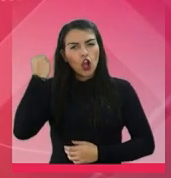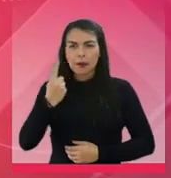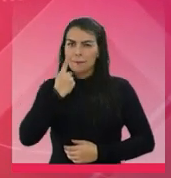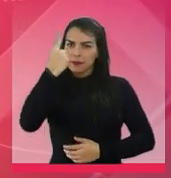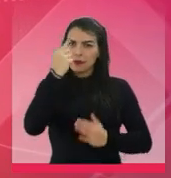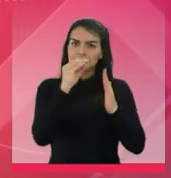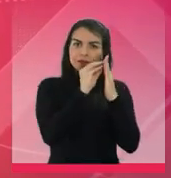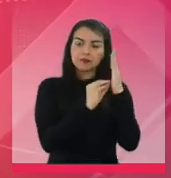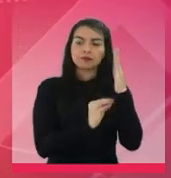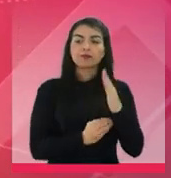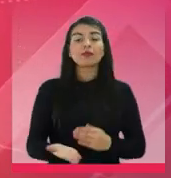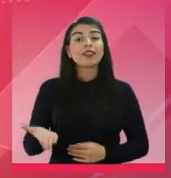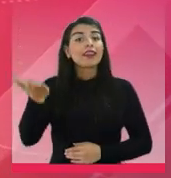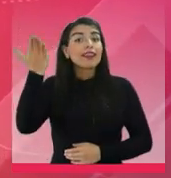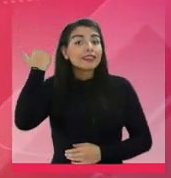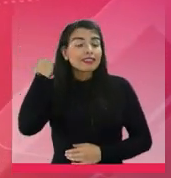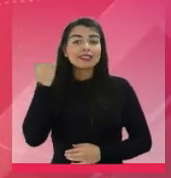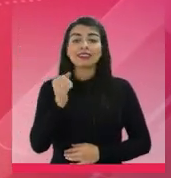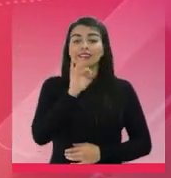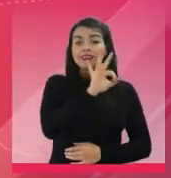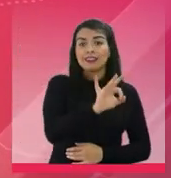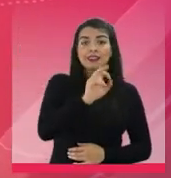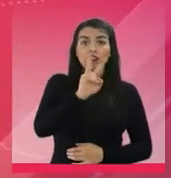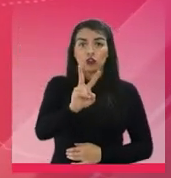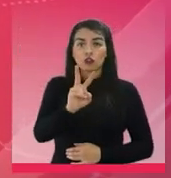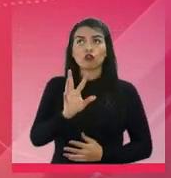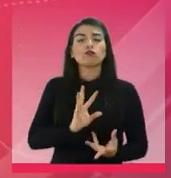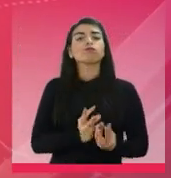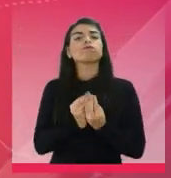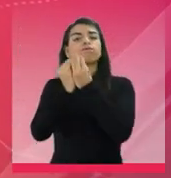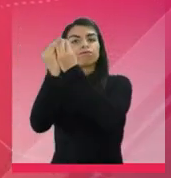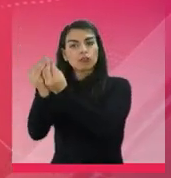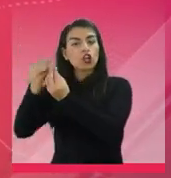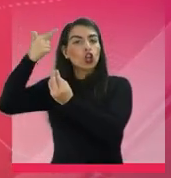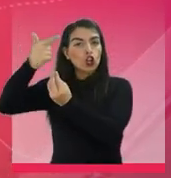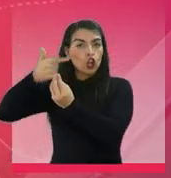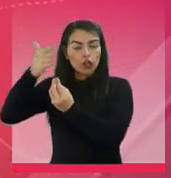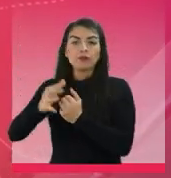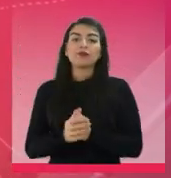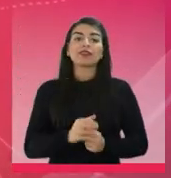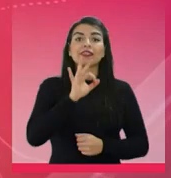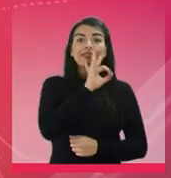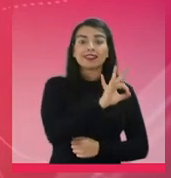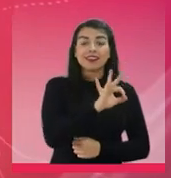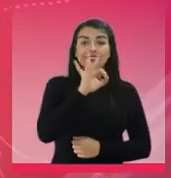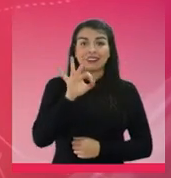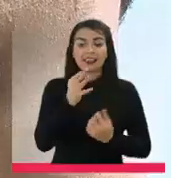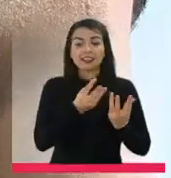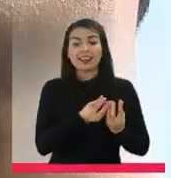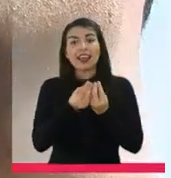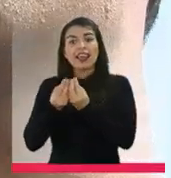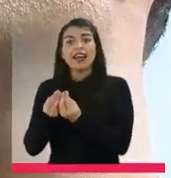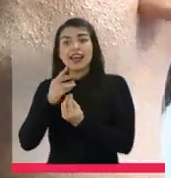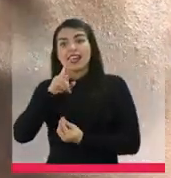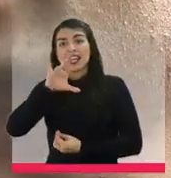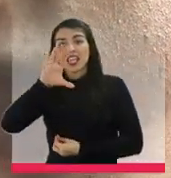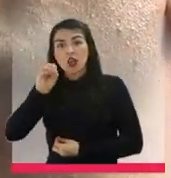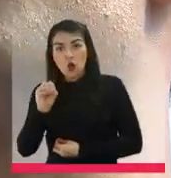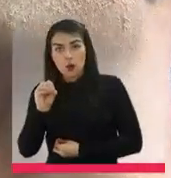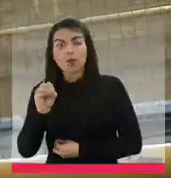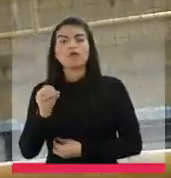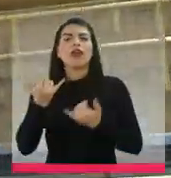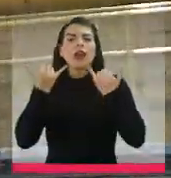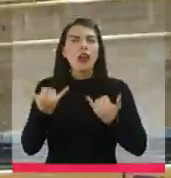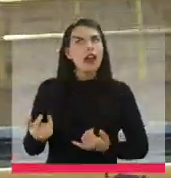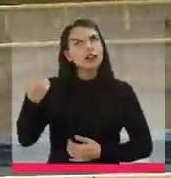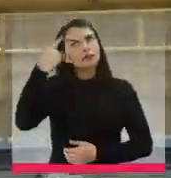en Londres, 33 en Río, y ahora queremos superar la barrera de los 35. El marchista del registro del